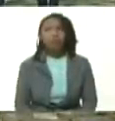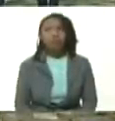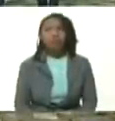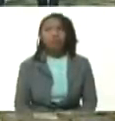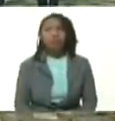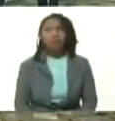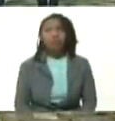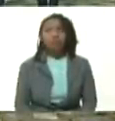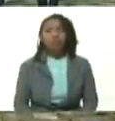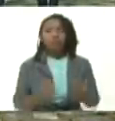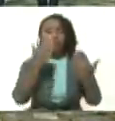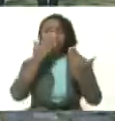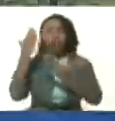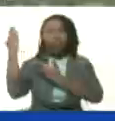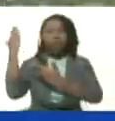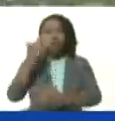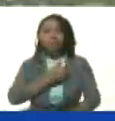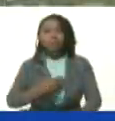Adelante, presidente.